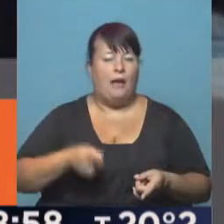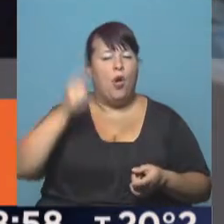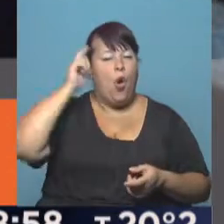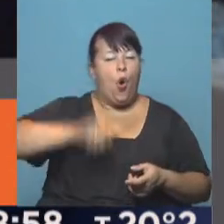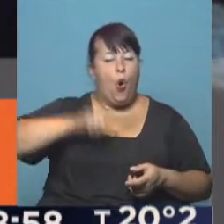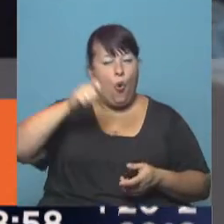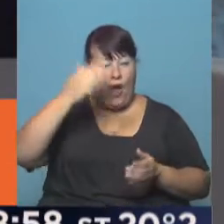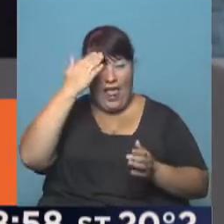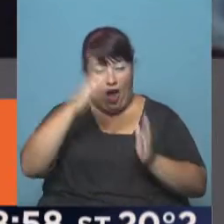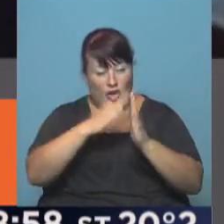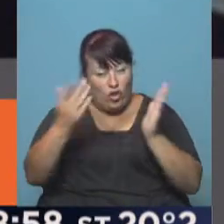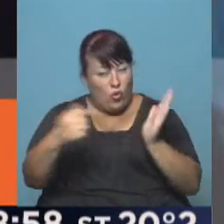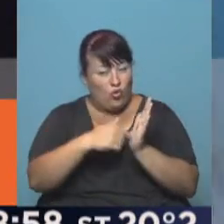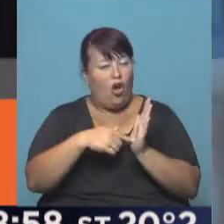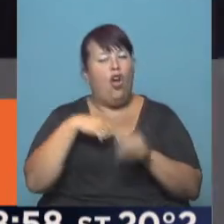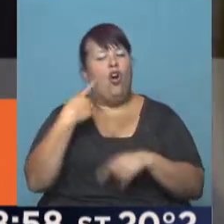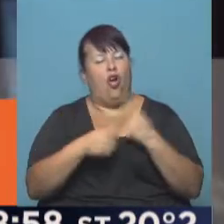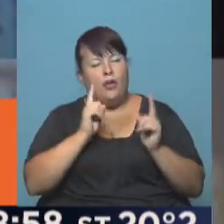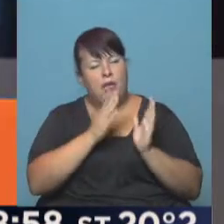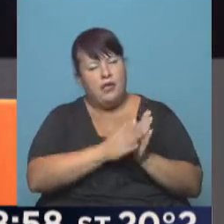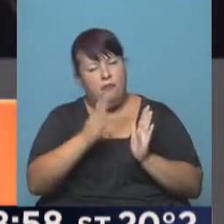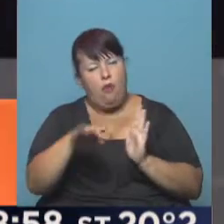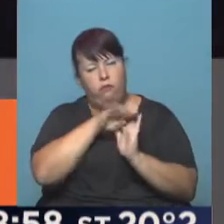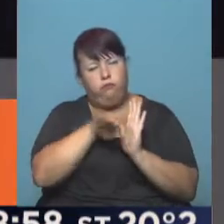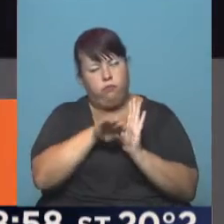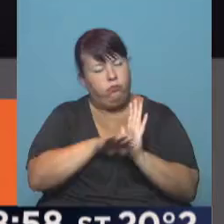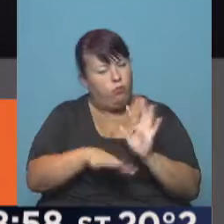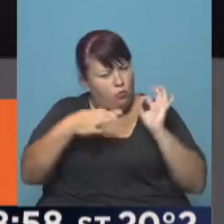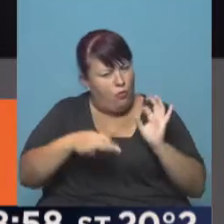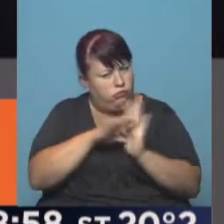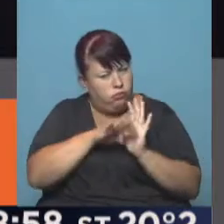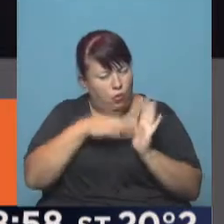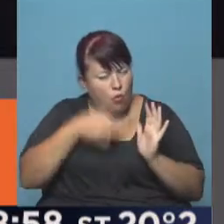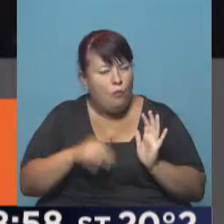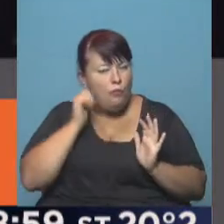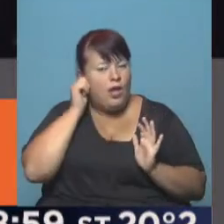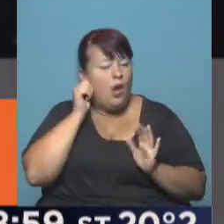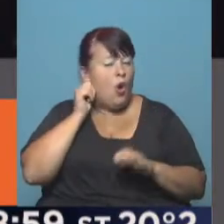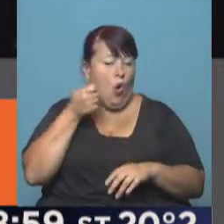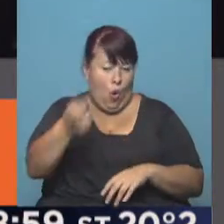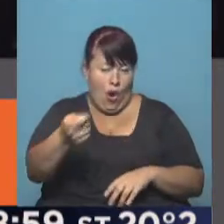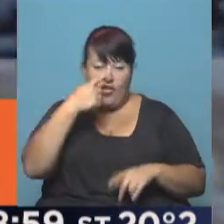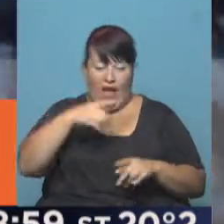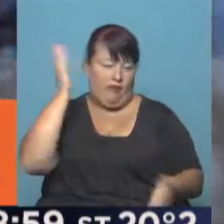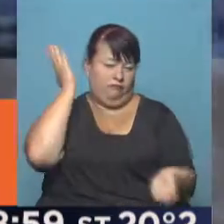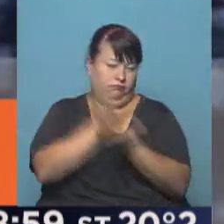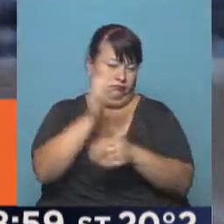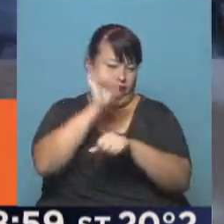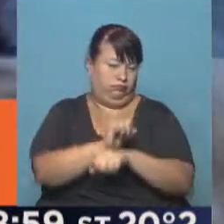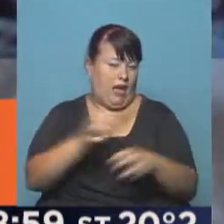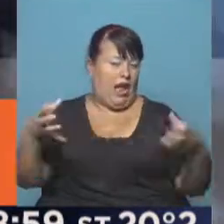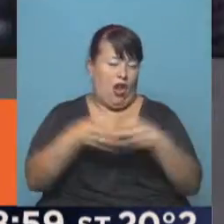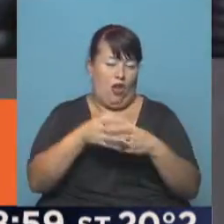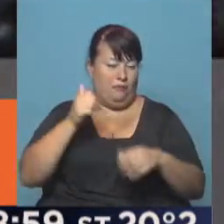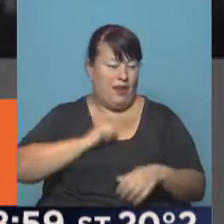jueces de la Constitución, siguiendo todas las pautas del debido proceso, juzguen y terminen condenando a las juntas